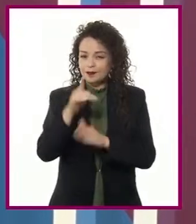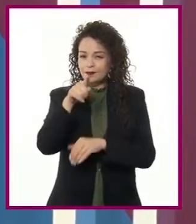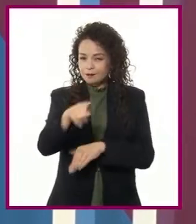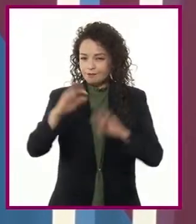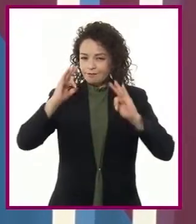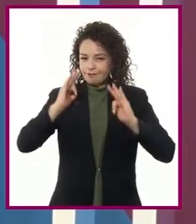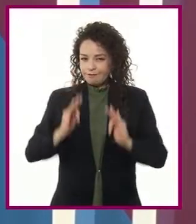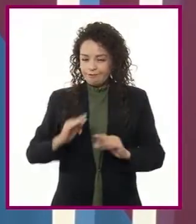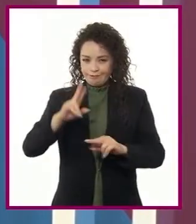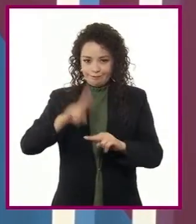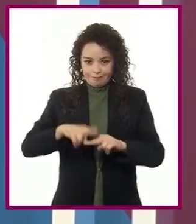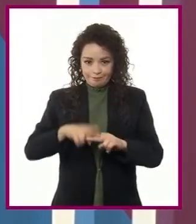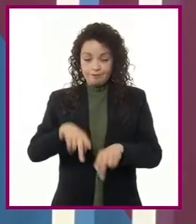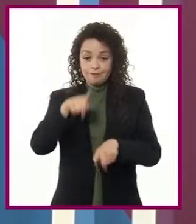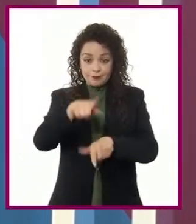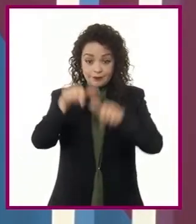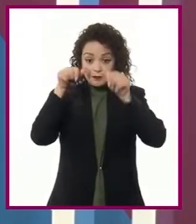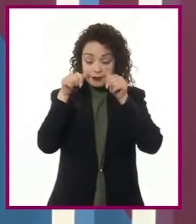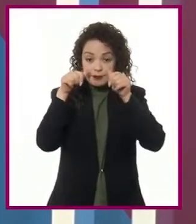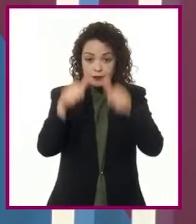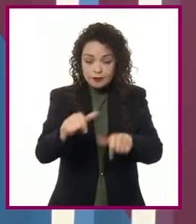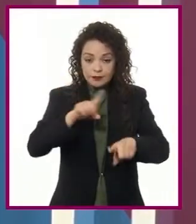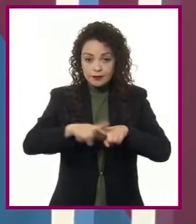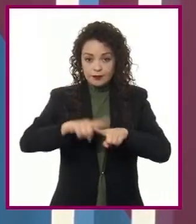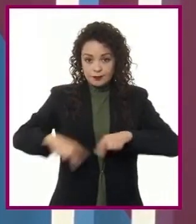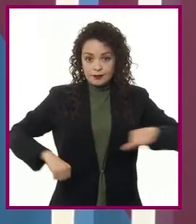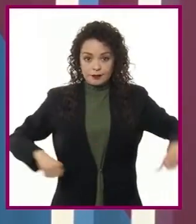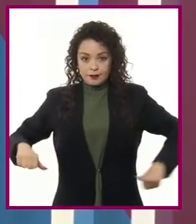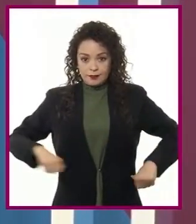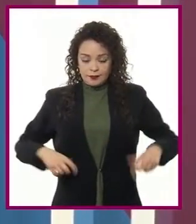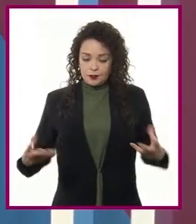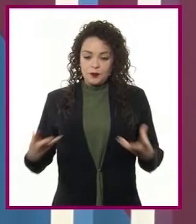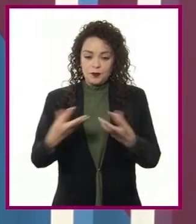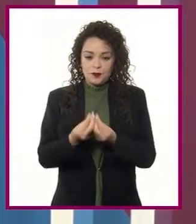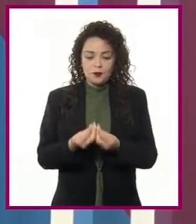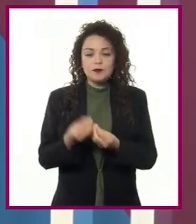las actividades e información que analizaremos de forma conjunta.